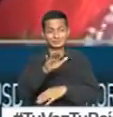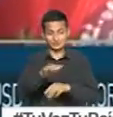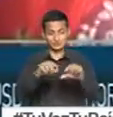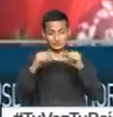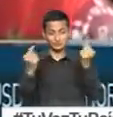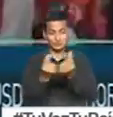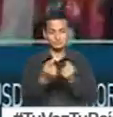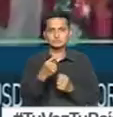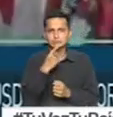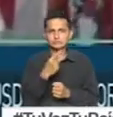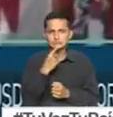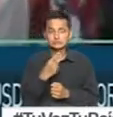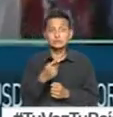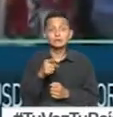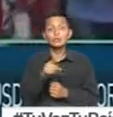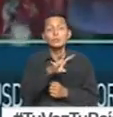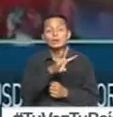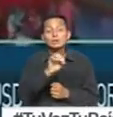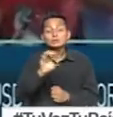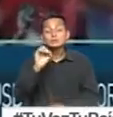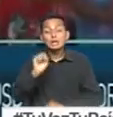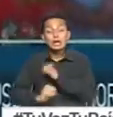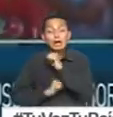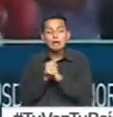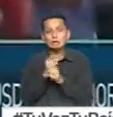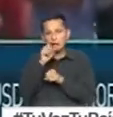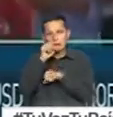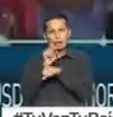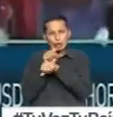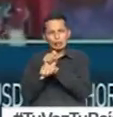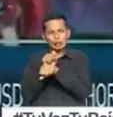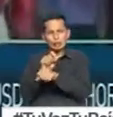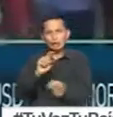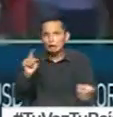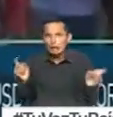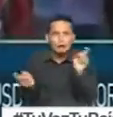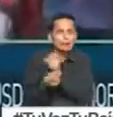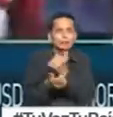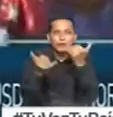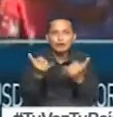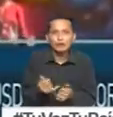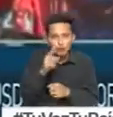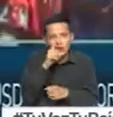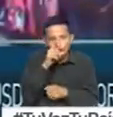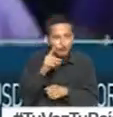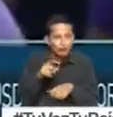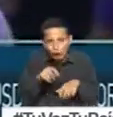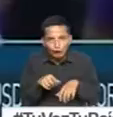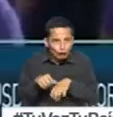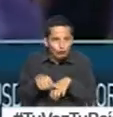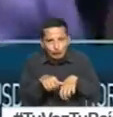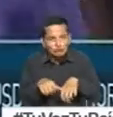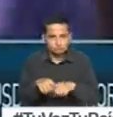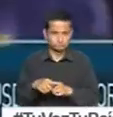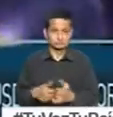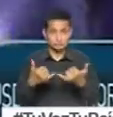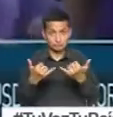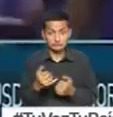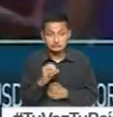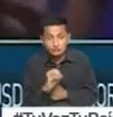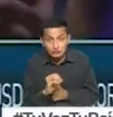tomó 400 años en pasar de la esclavitud a la servidumbre de ahora, para llegar de 0